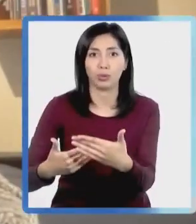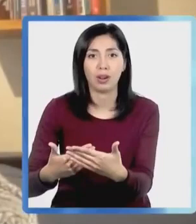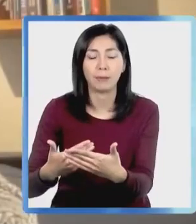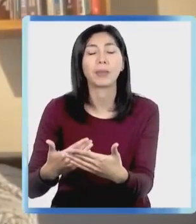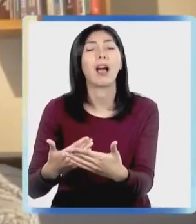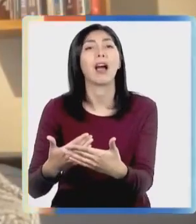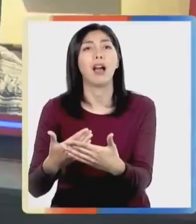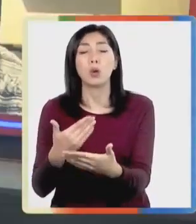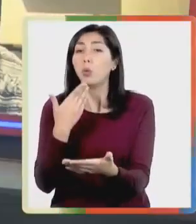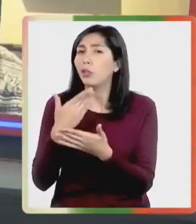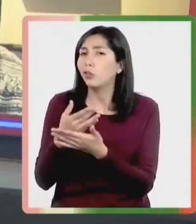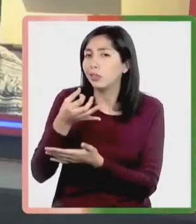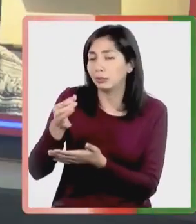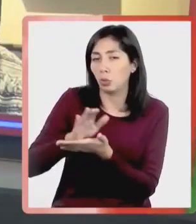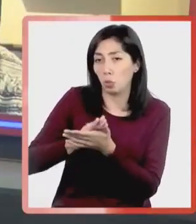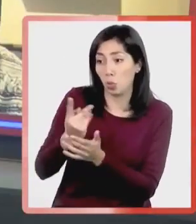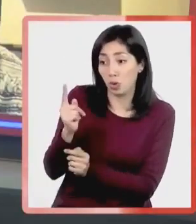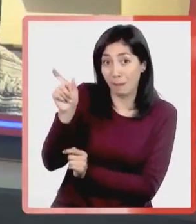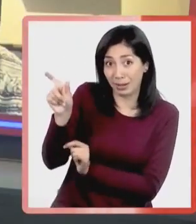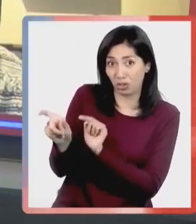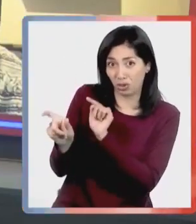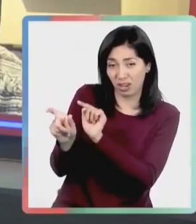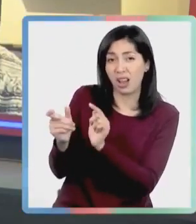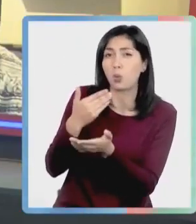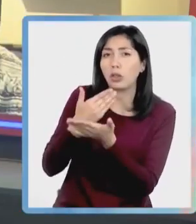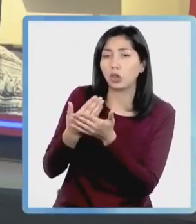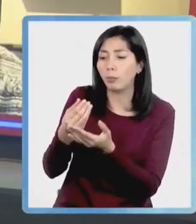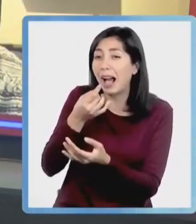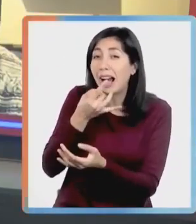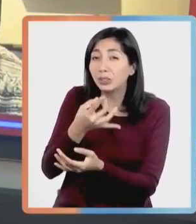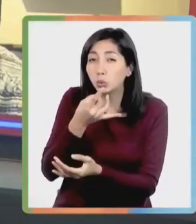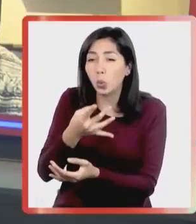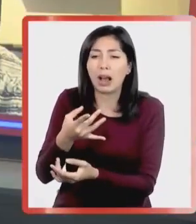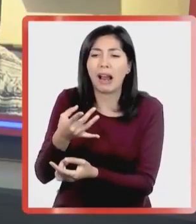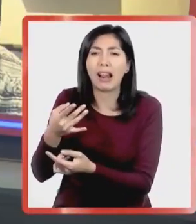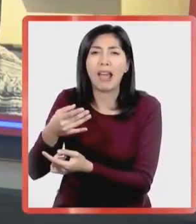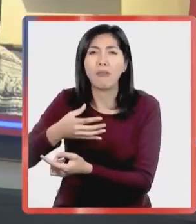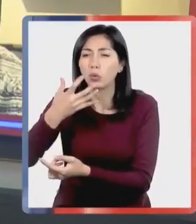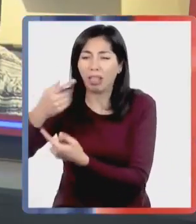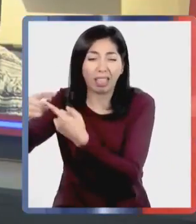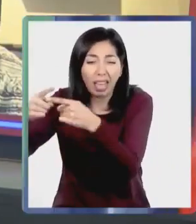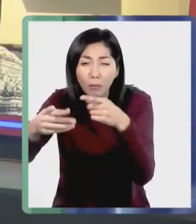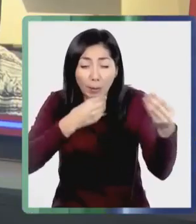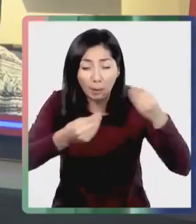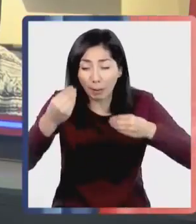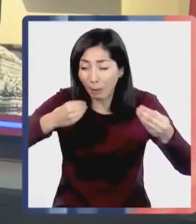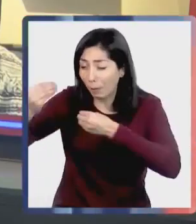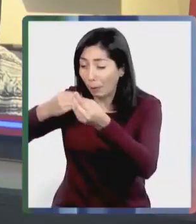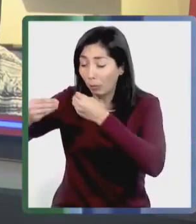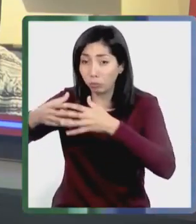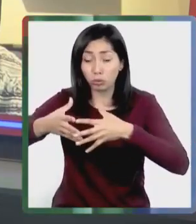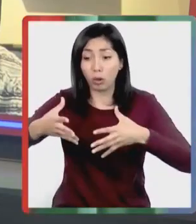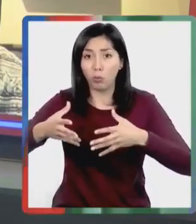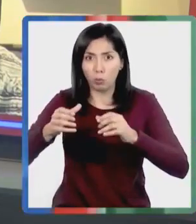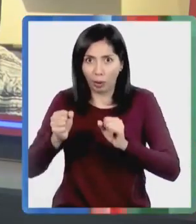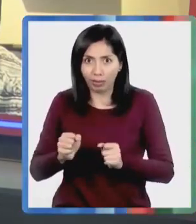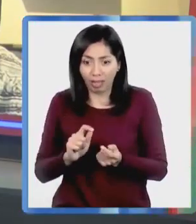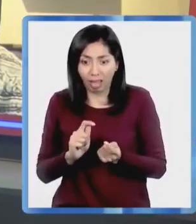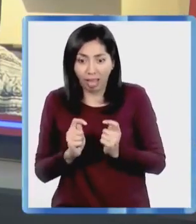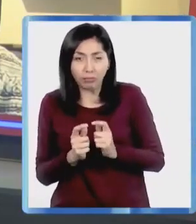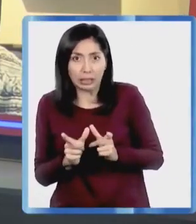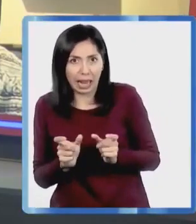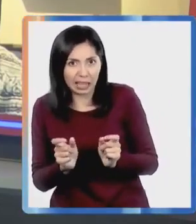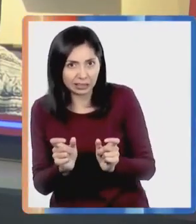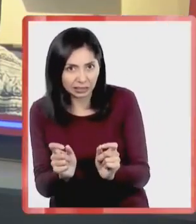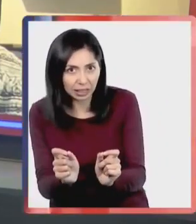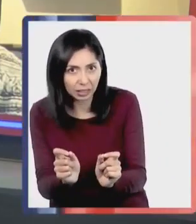de nuestro organismo. Cuando nosotros decimos que una persona, cuando abusa de los azúcares, puede incluso terminar en un